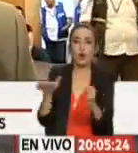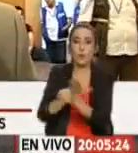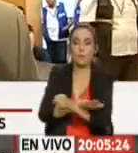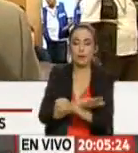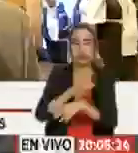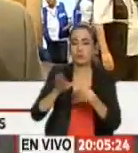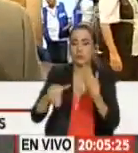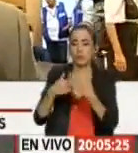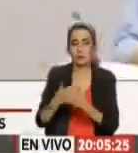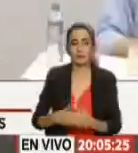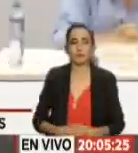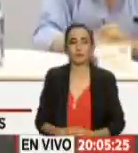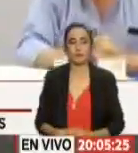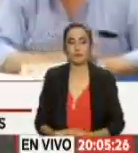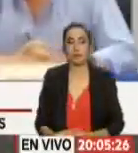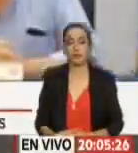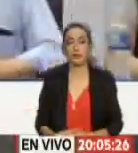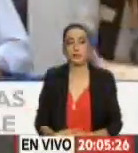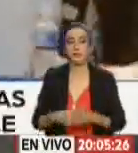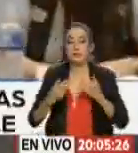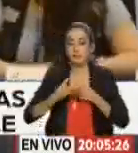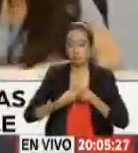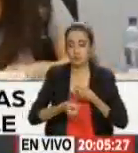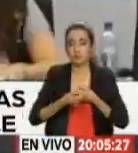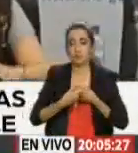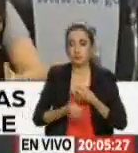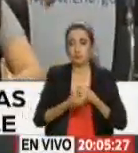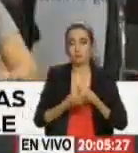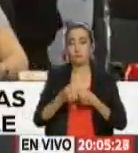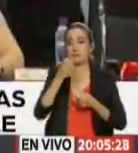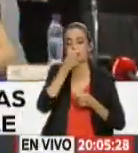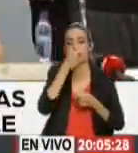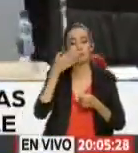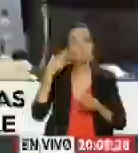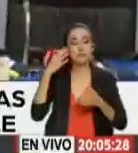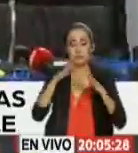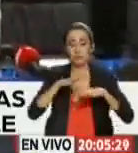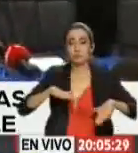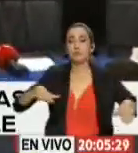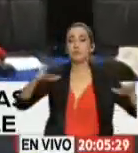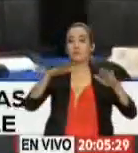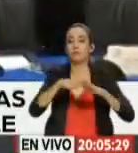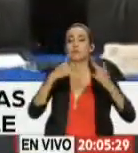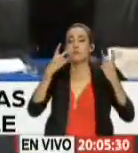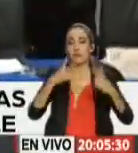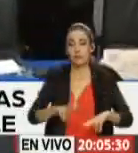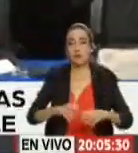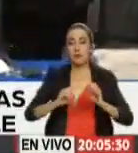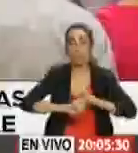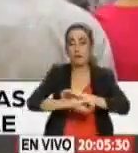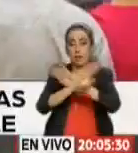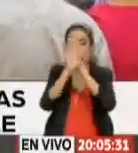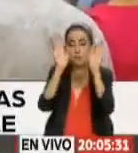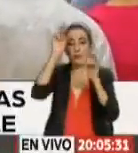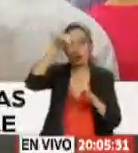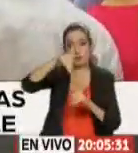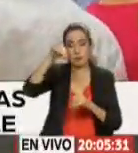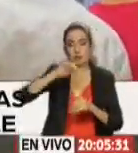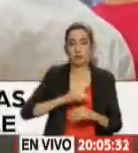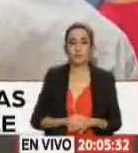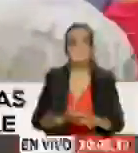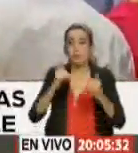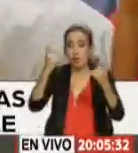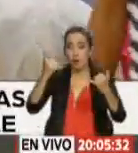completo los paquetes electorales. El conteo del recinto Ecuador Amazónico del Cantón Daule también finalizó la mañana de este martes. Ahora